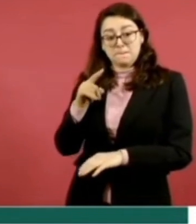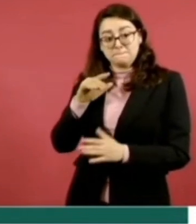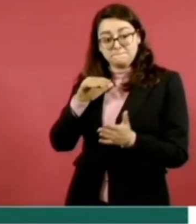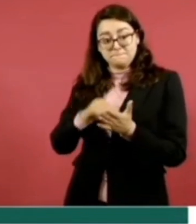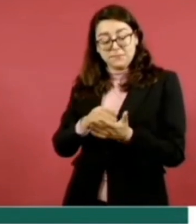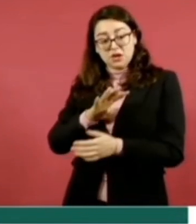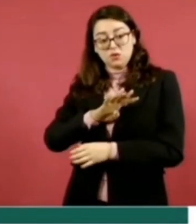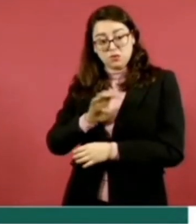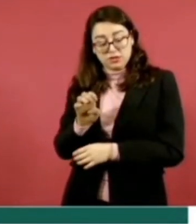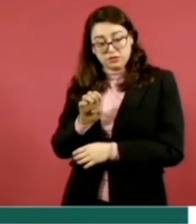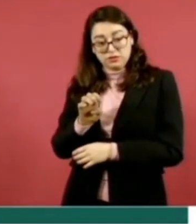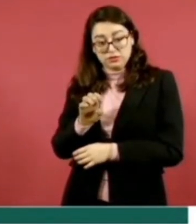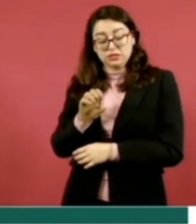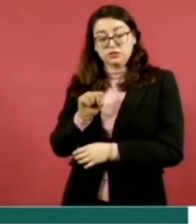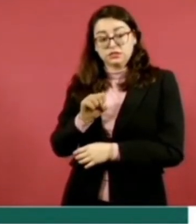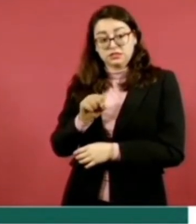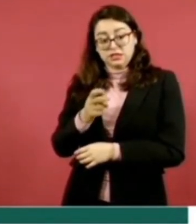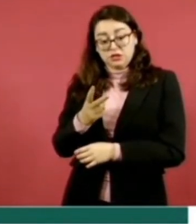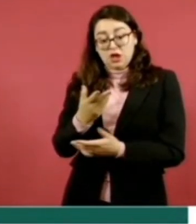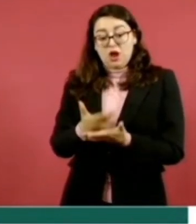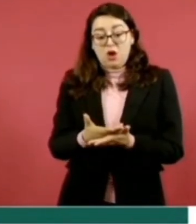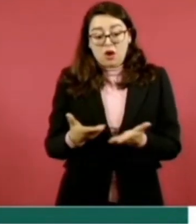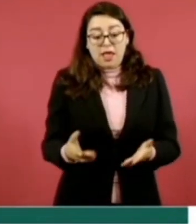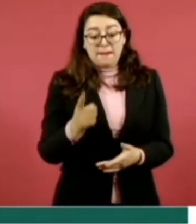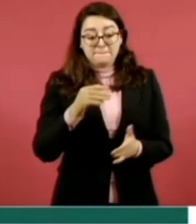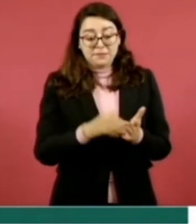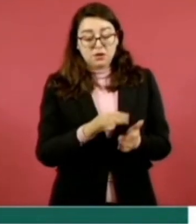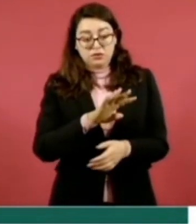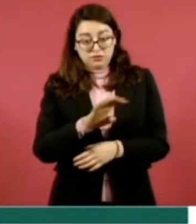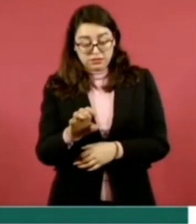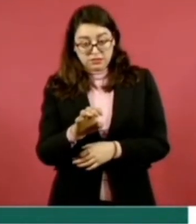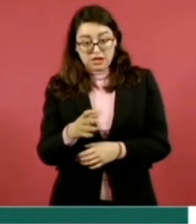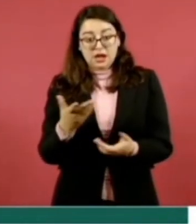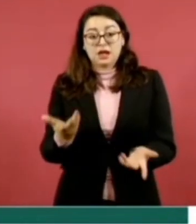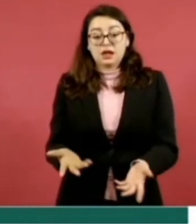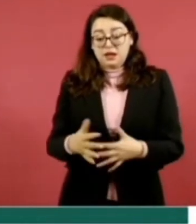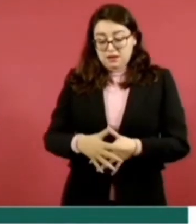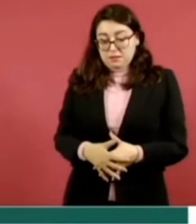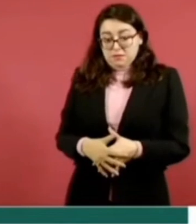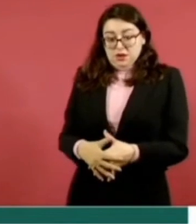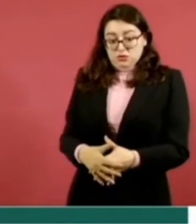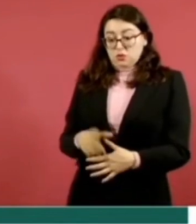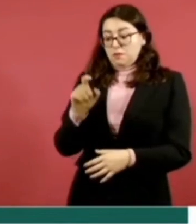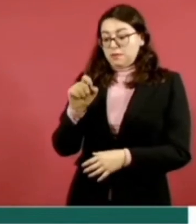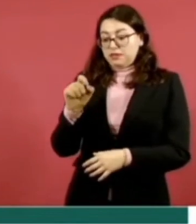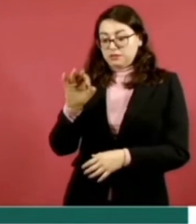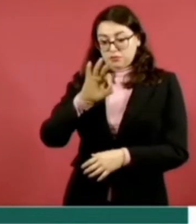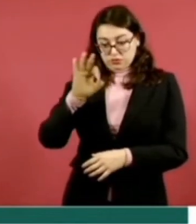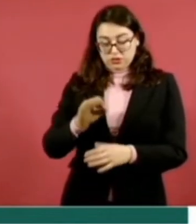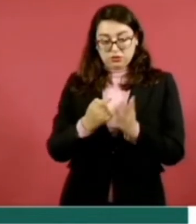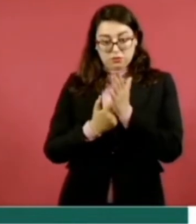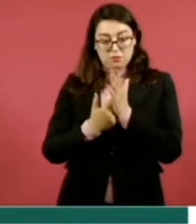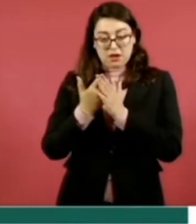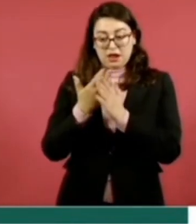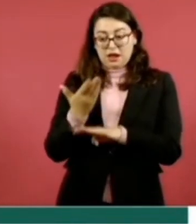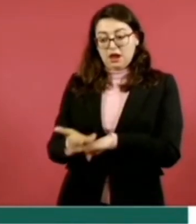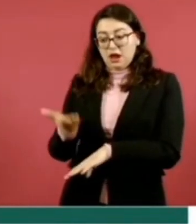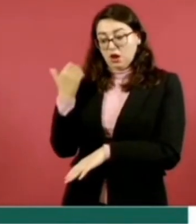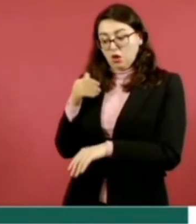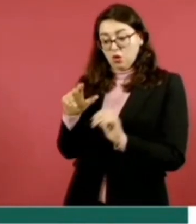1,462 a 1,667, así como los partos, tuvieron un incremento del 20%, pasando de 809